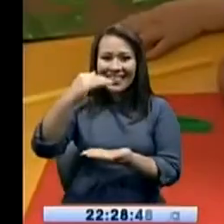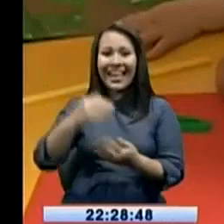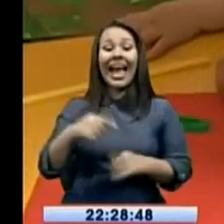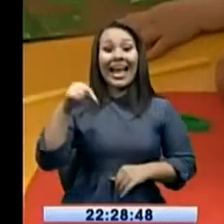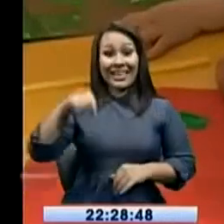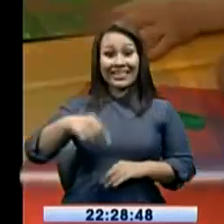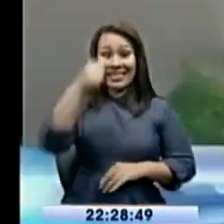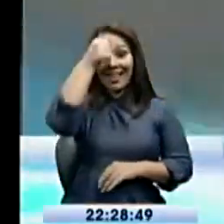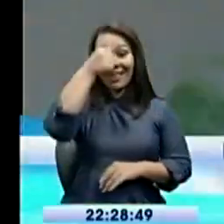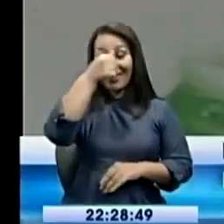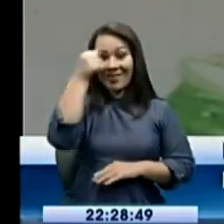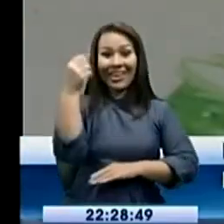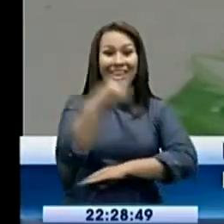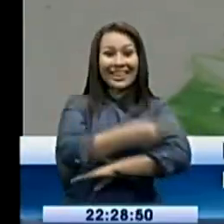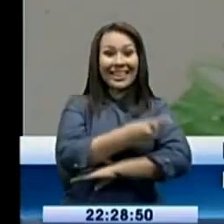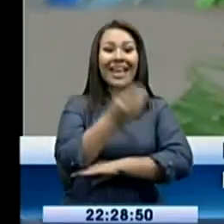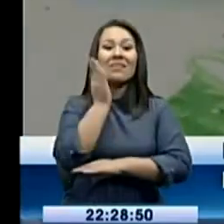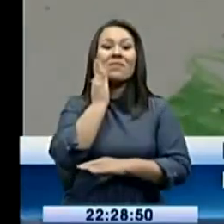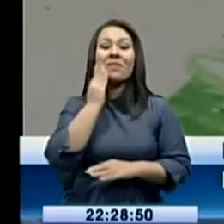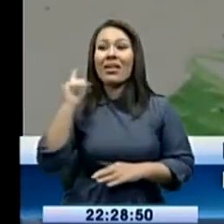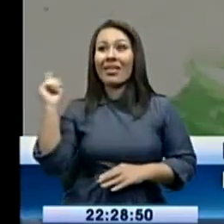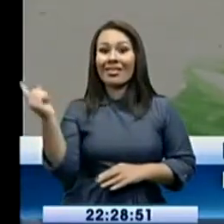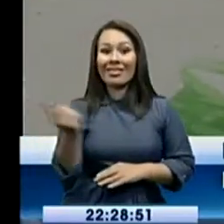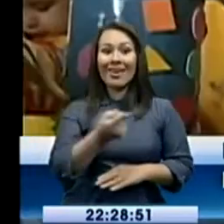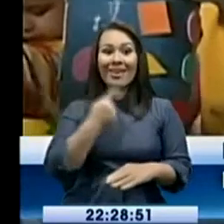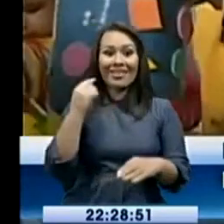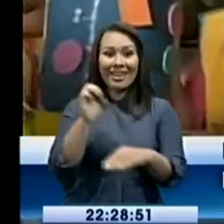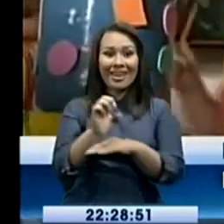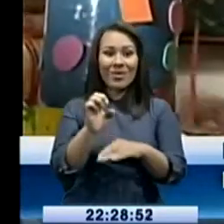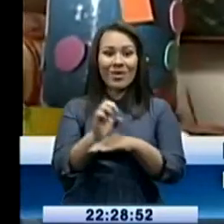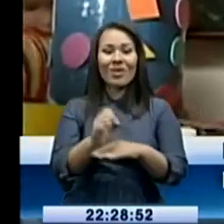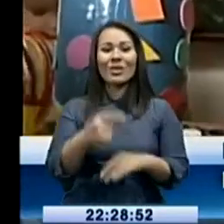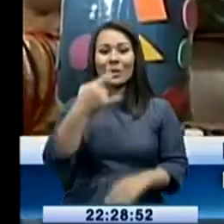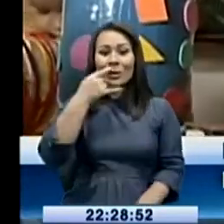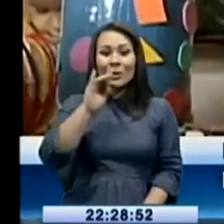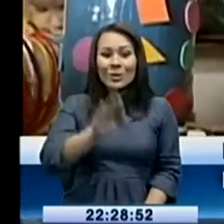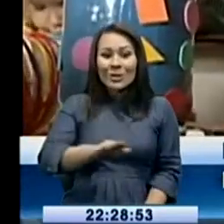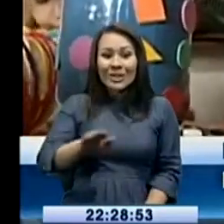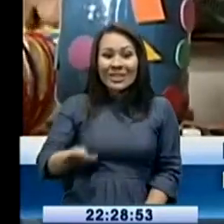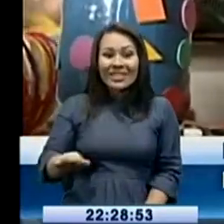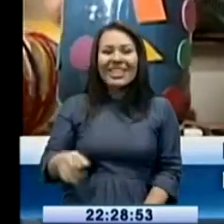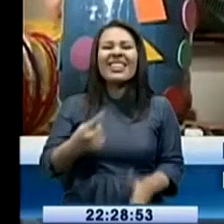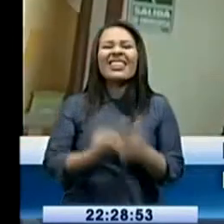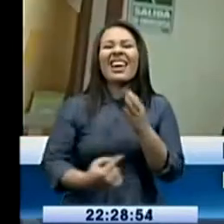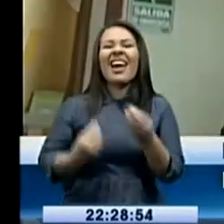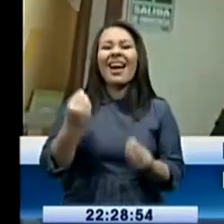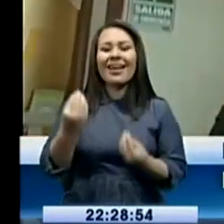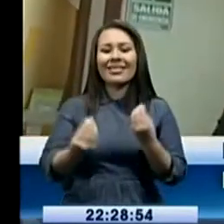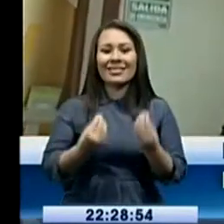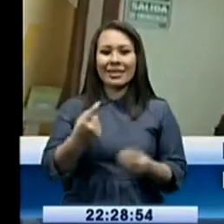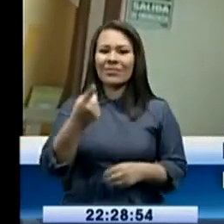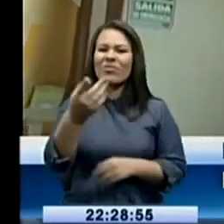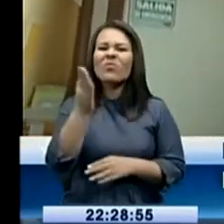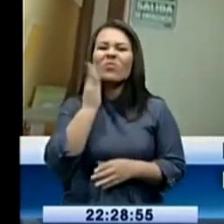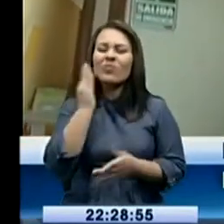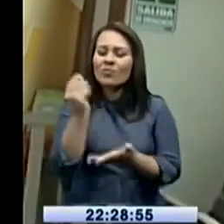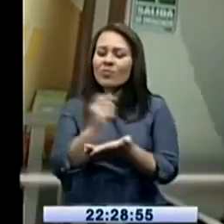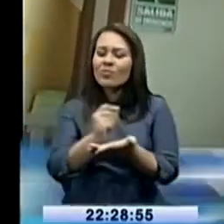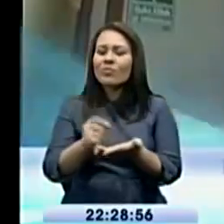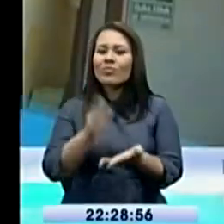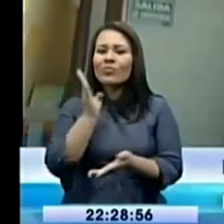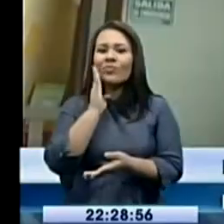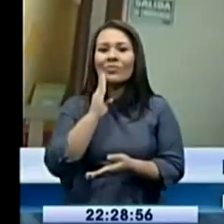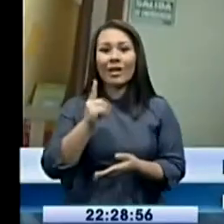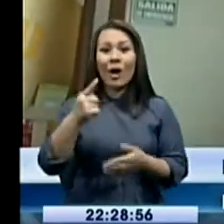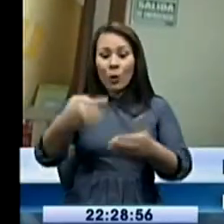domingo el Día de las Madres en el Ecuador, ellos, los más chiquitos de la casa, nos muestran qué harán para ellas. ¿Y qué estás haciendo para tu mami?